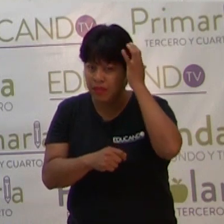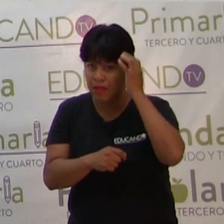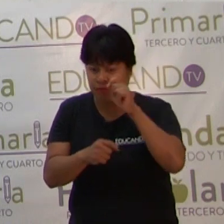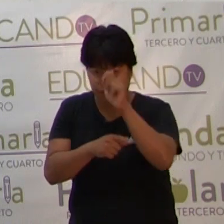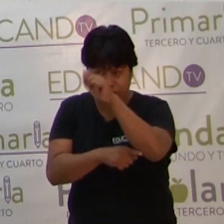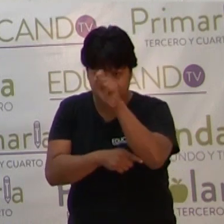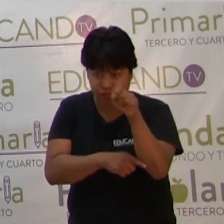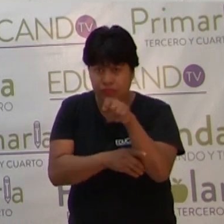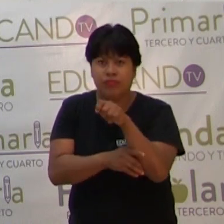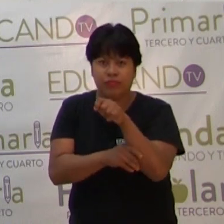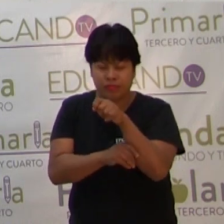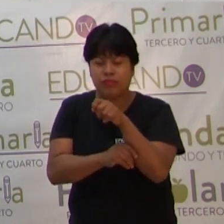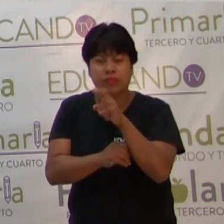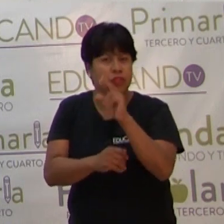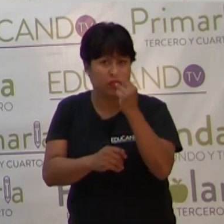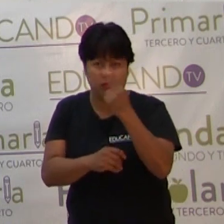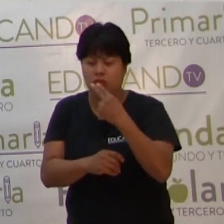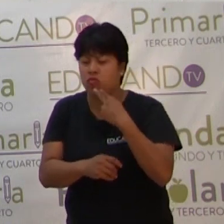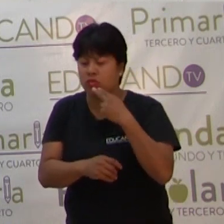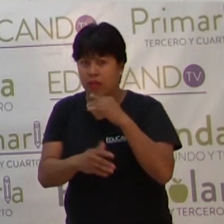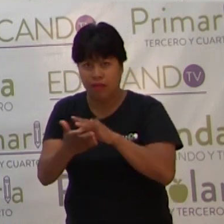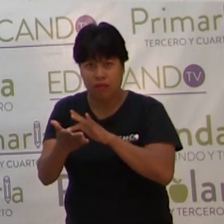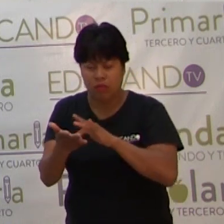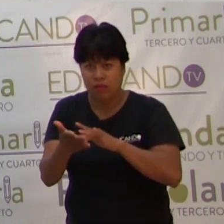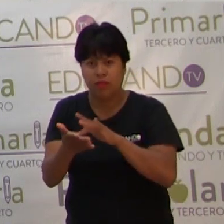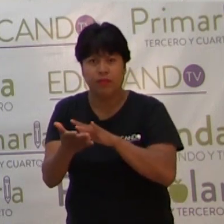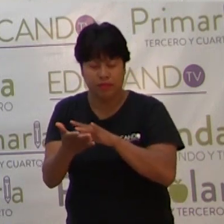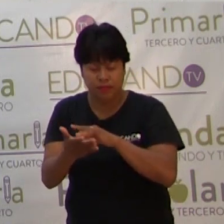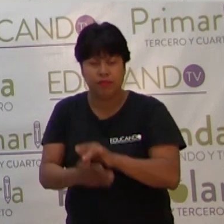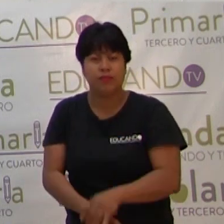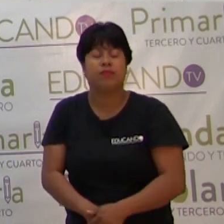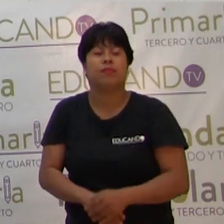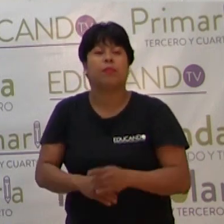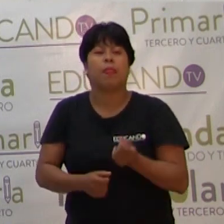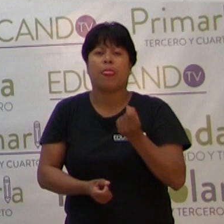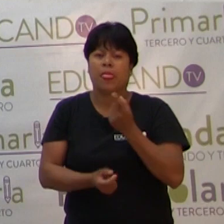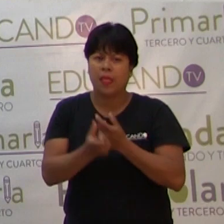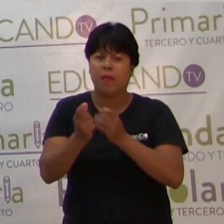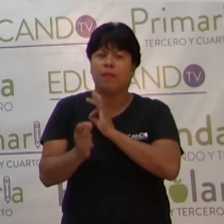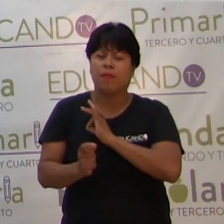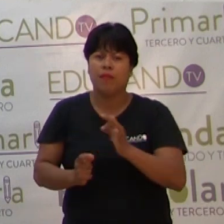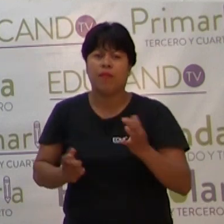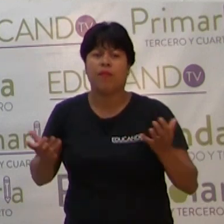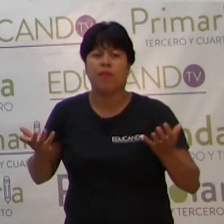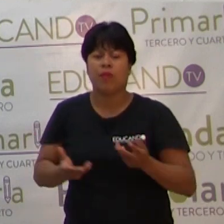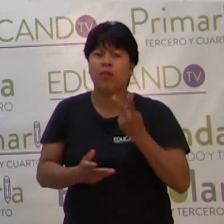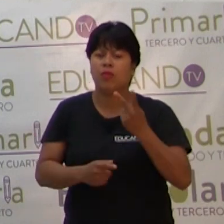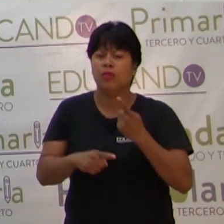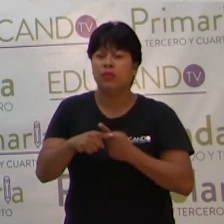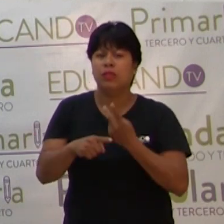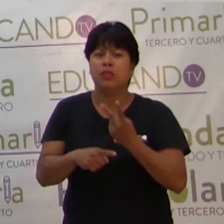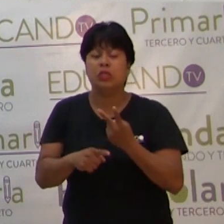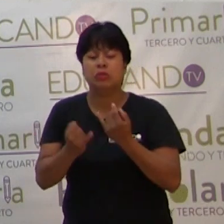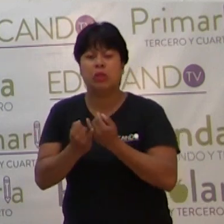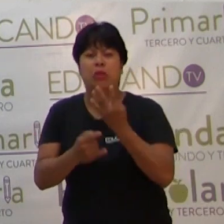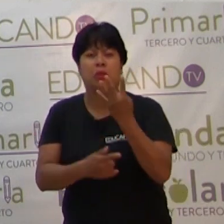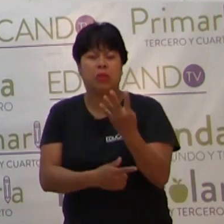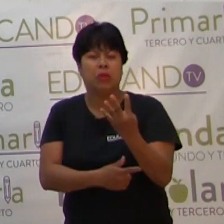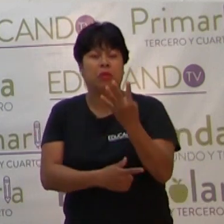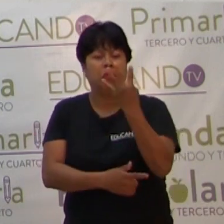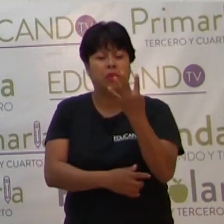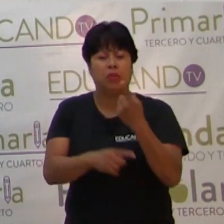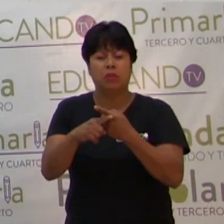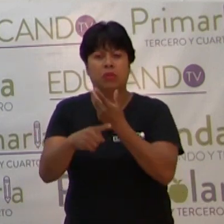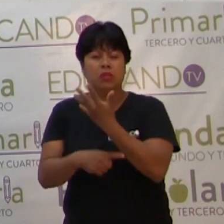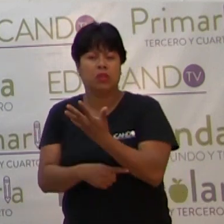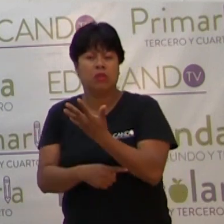manual, por decirlo así, sin utilizar la calculadora. Algunos podríamos decir 2 más 2 son 4, 4